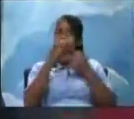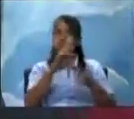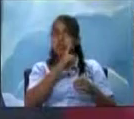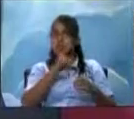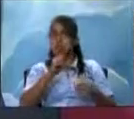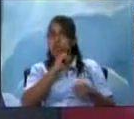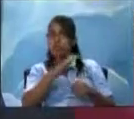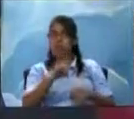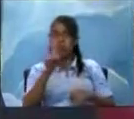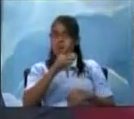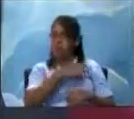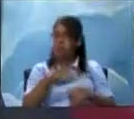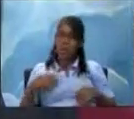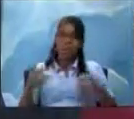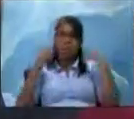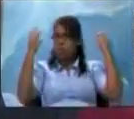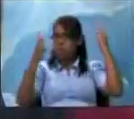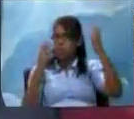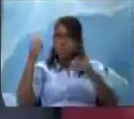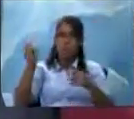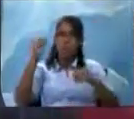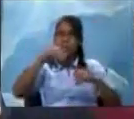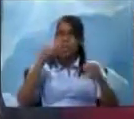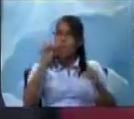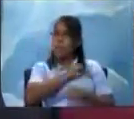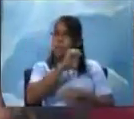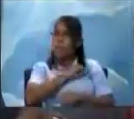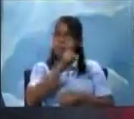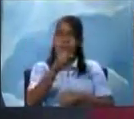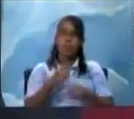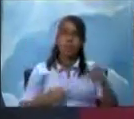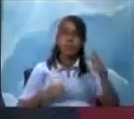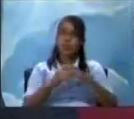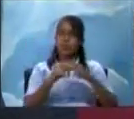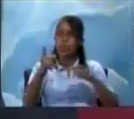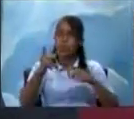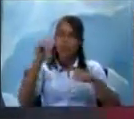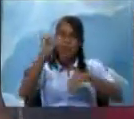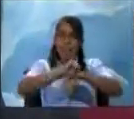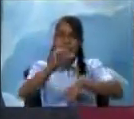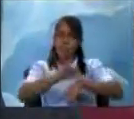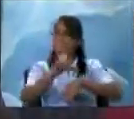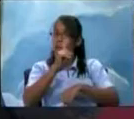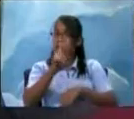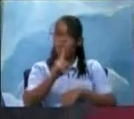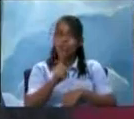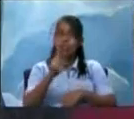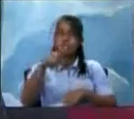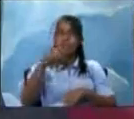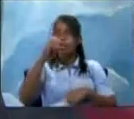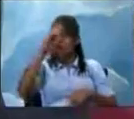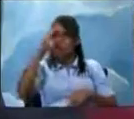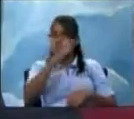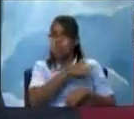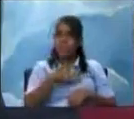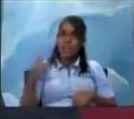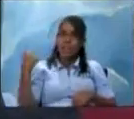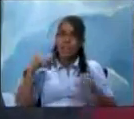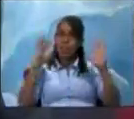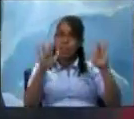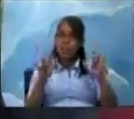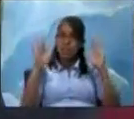de camino, no es que queremos aterrorizarlos o meterles miedo para que usted llene una silla de la iglesia, no, sino que Dios quiere